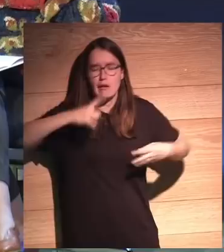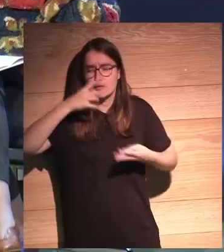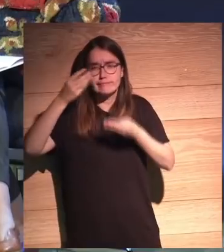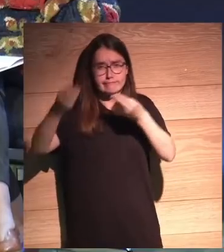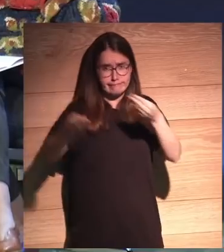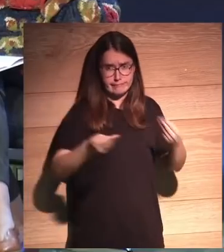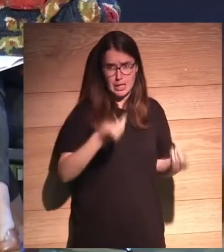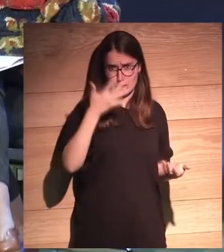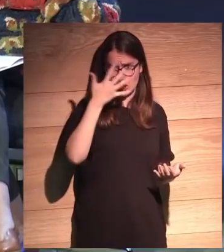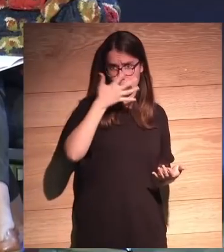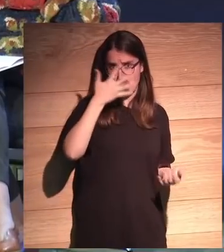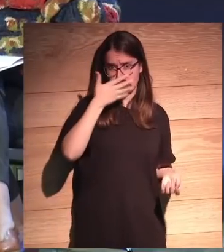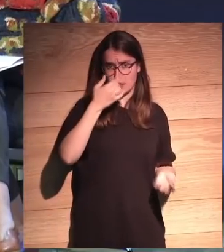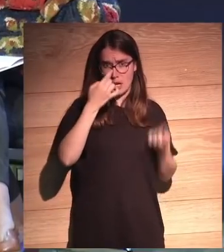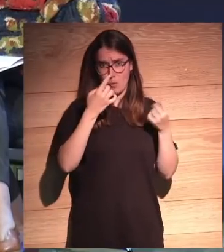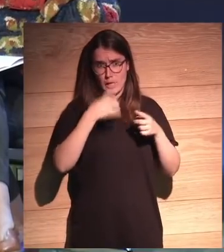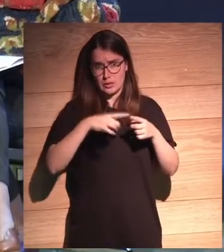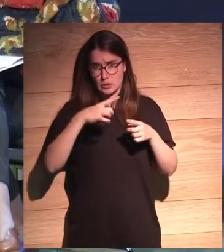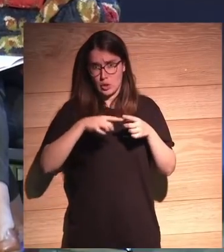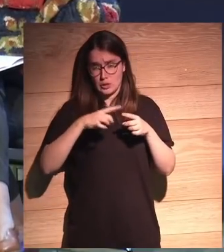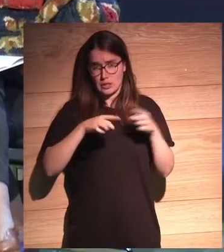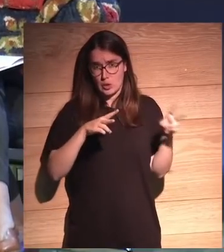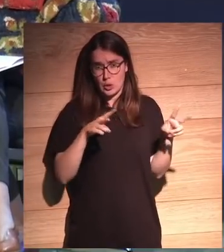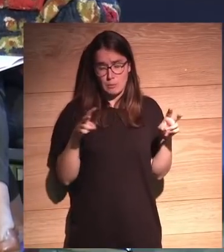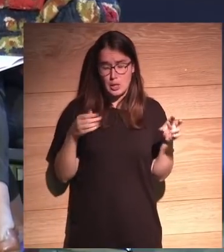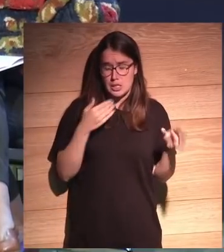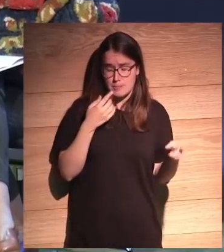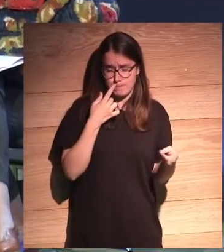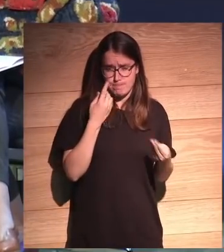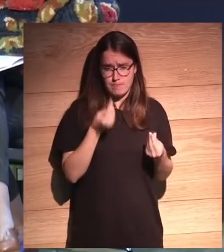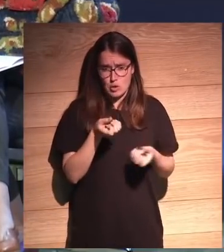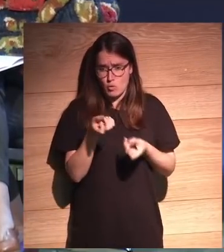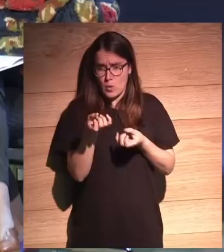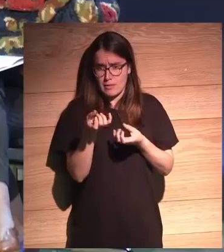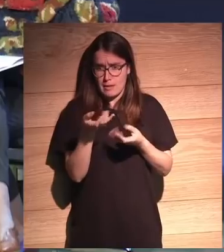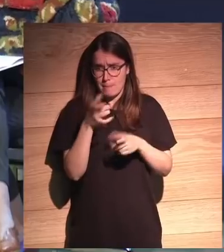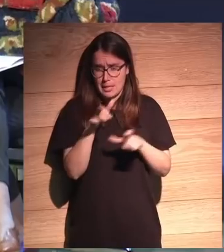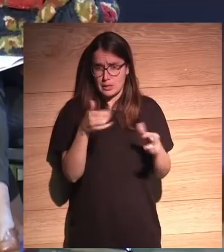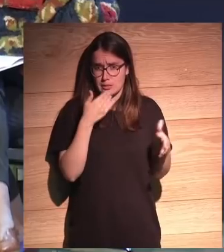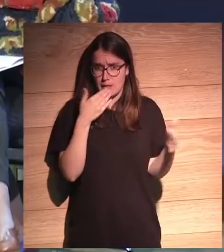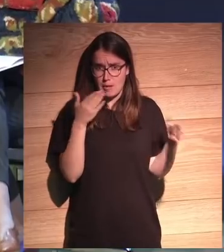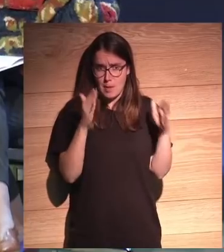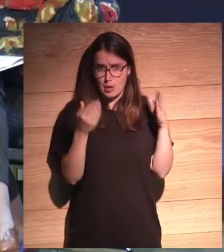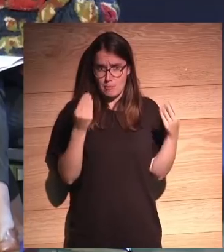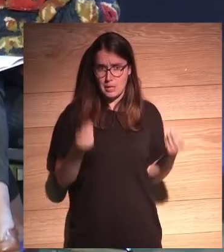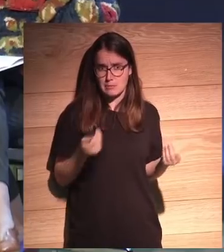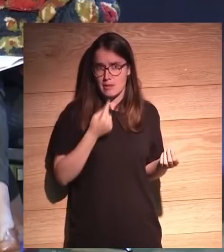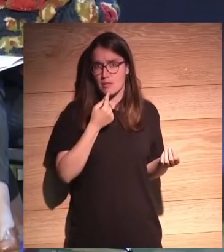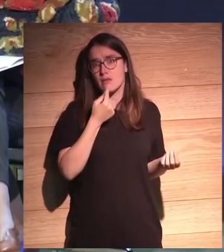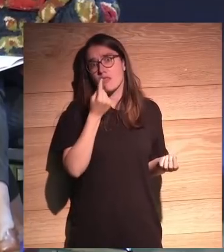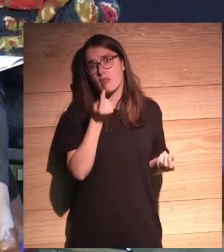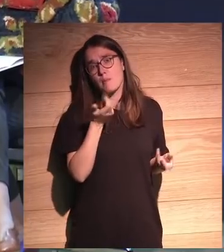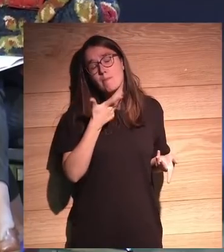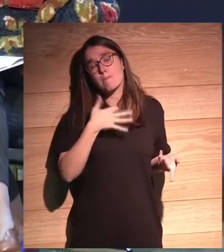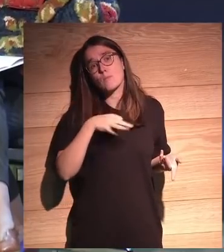hay pinceladas en contemporáneos, en testimonios de contemporáneos que las mencionan, que apuntan